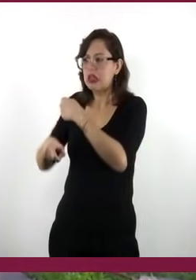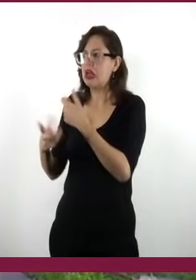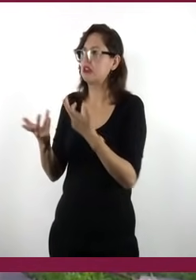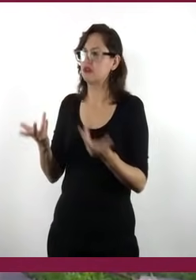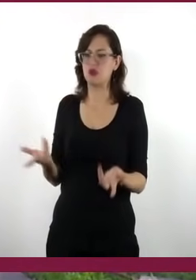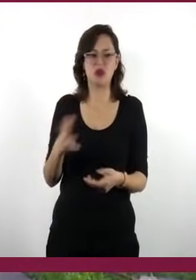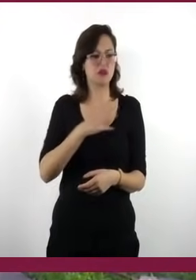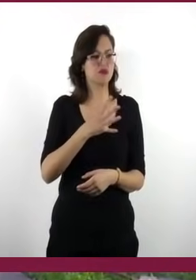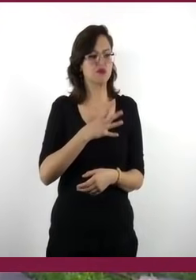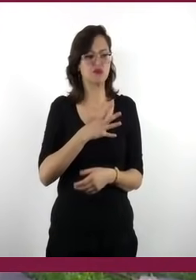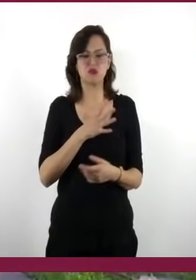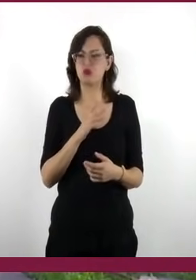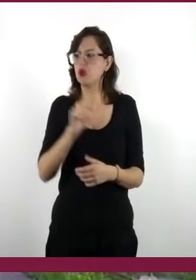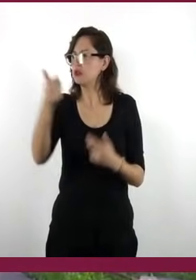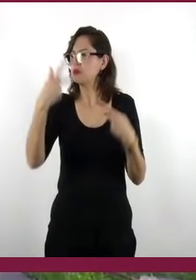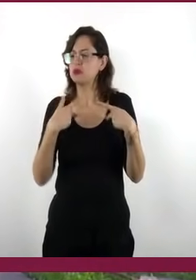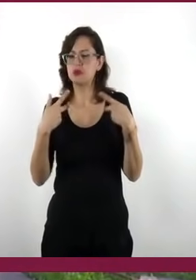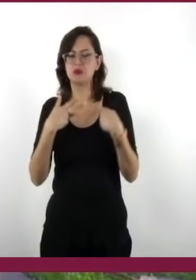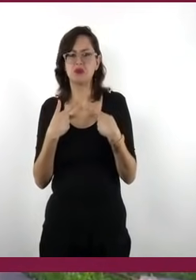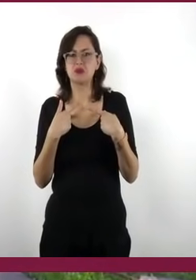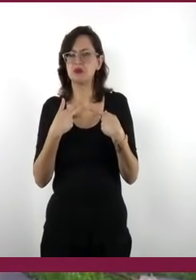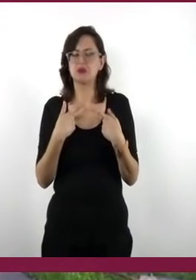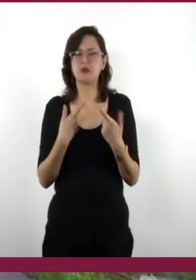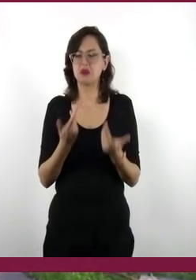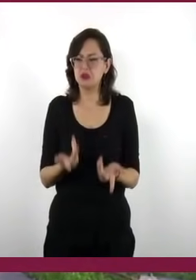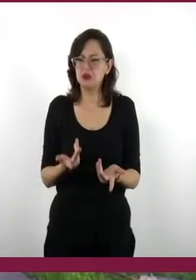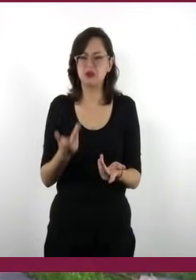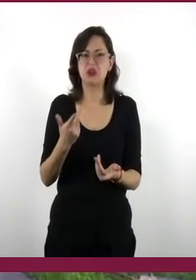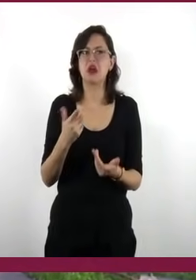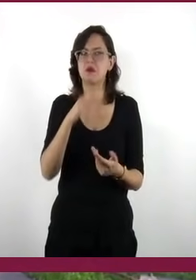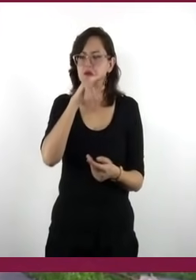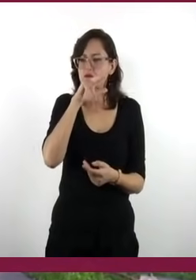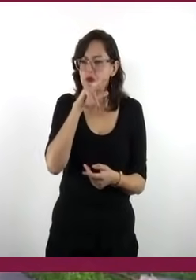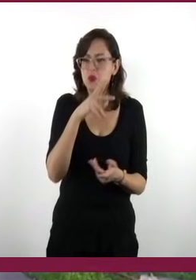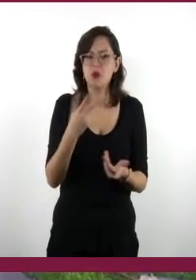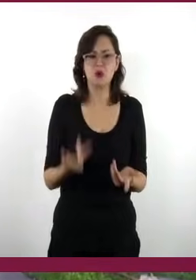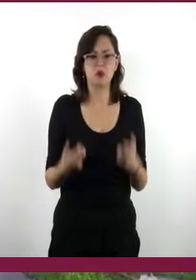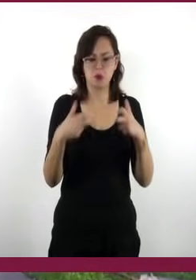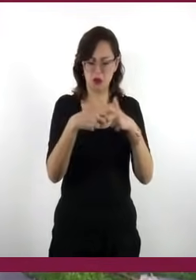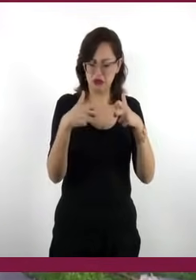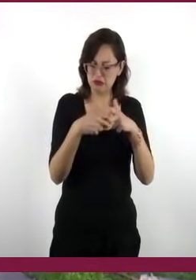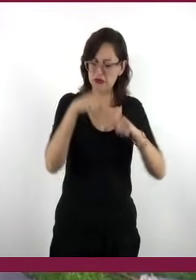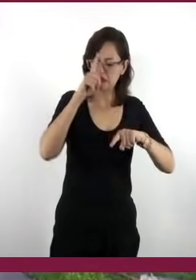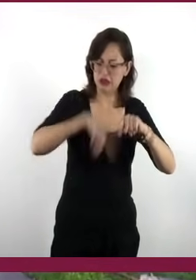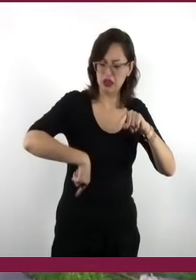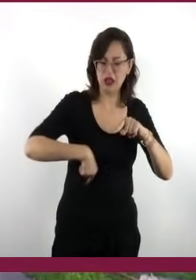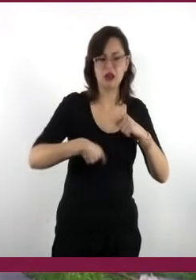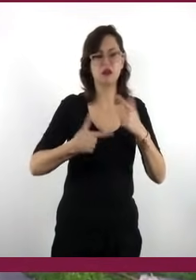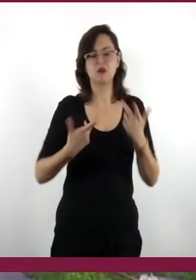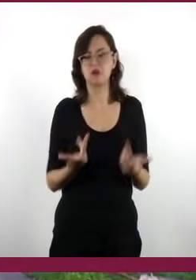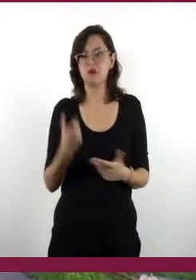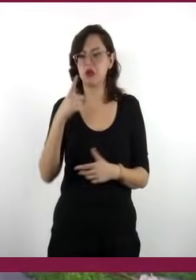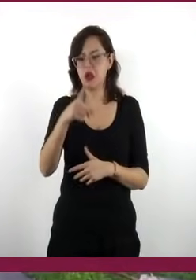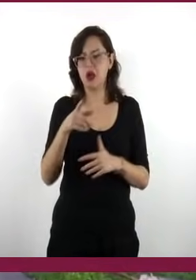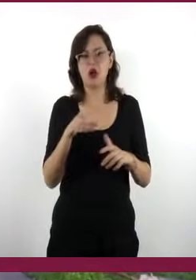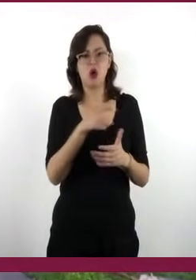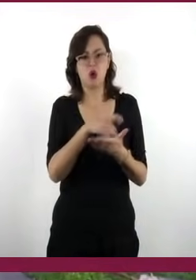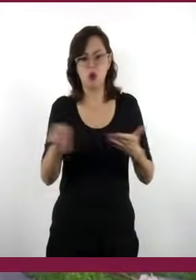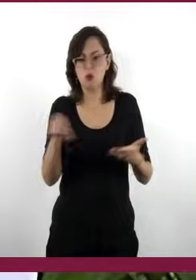no se preocupe por los demás, que se preocupe por sí mismo para dejar de usar plástico, para que cuando vaya al súper,